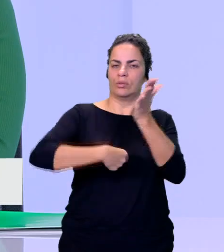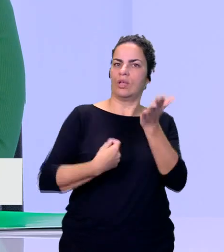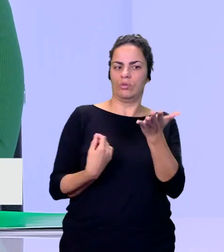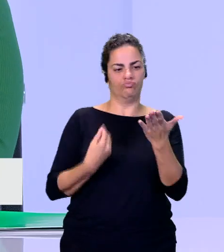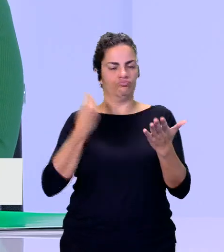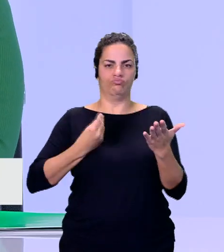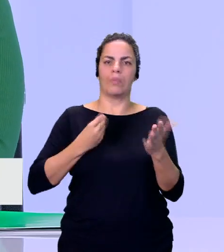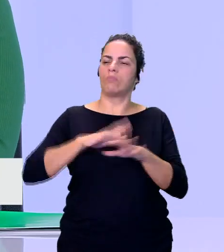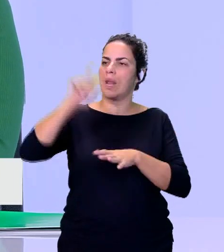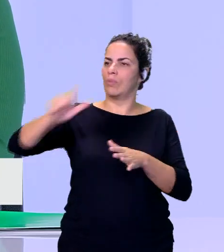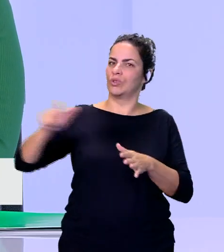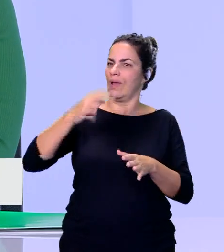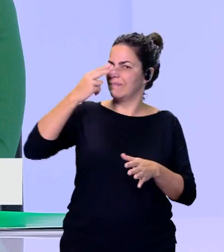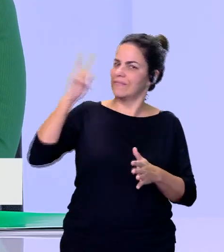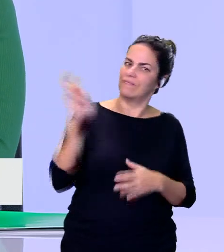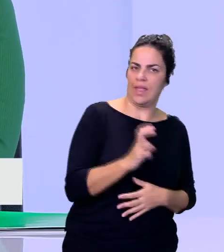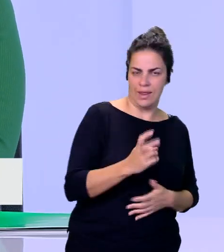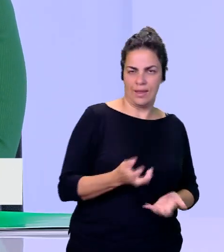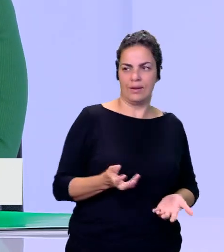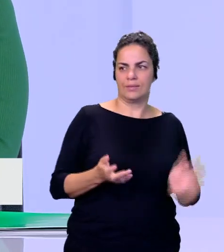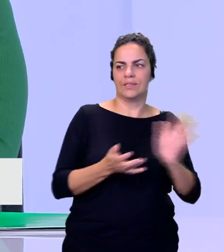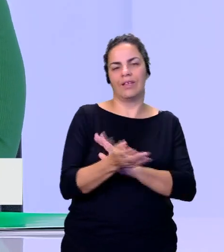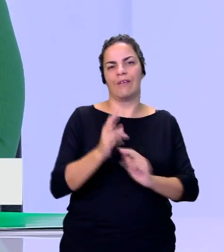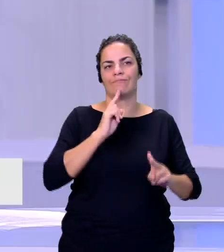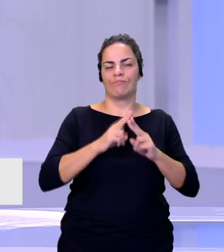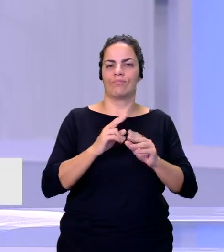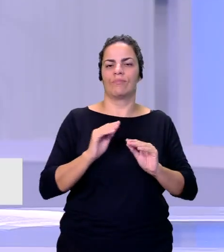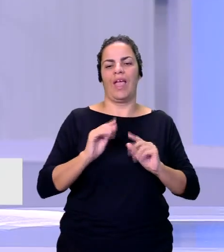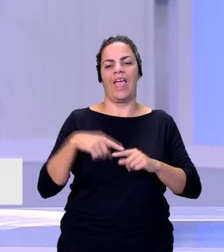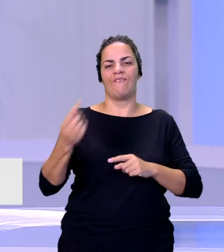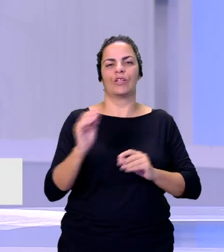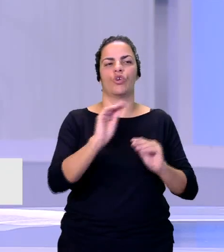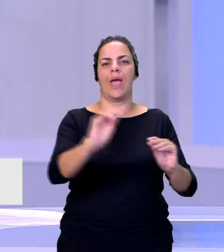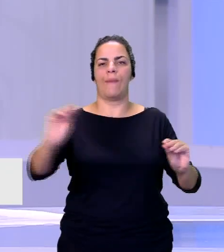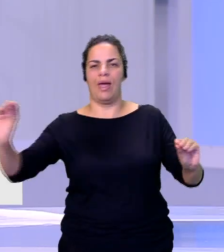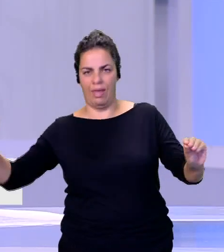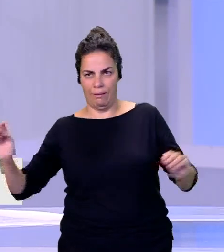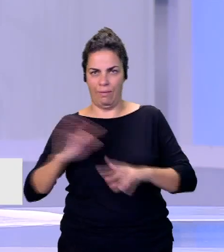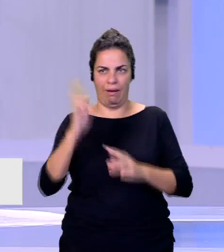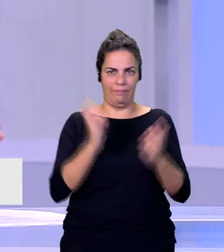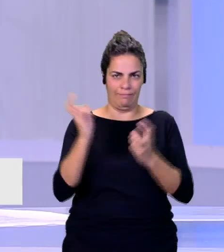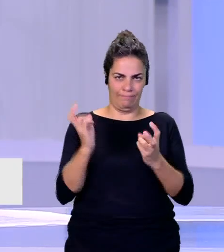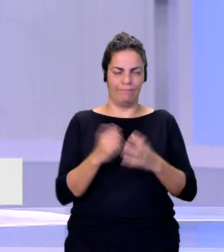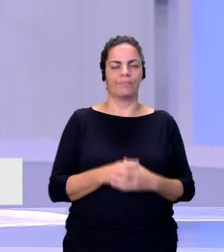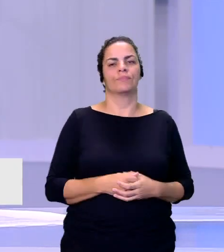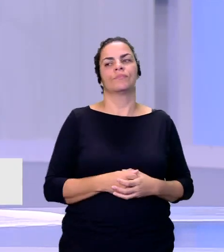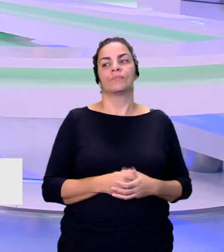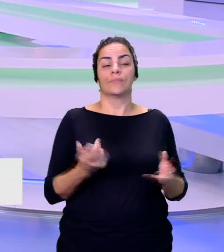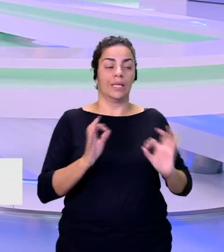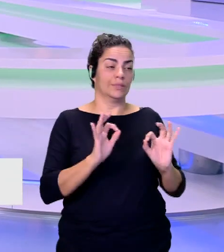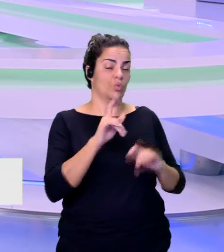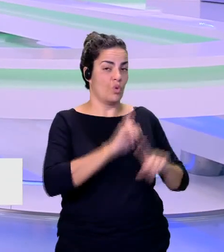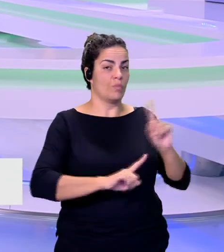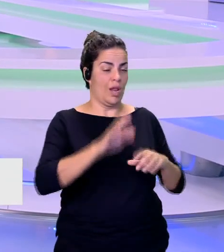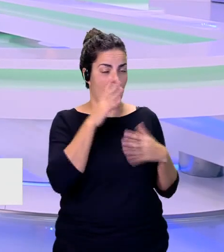pueda coger y venir. Ese efecto llamada que decimos. Desde luego es un problema, ¿no?, que estamos viviendo además ahora